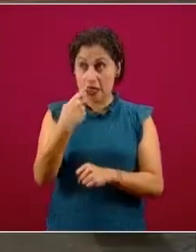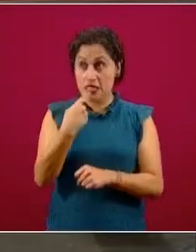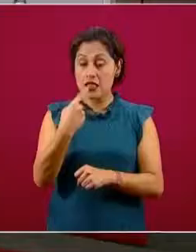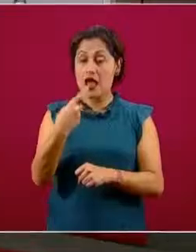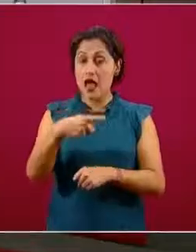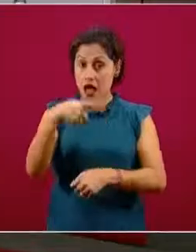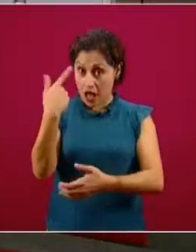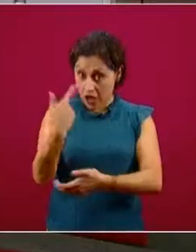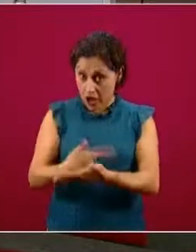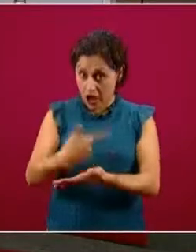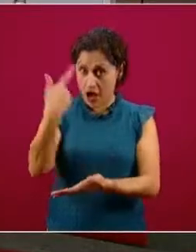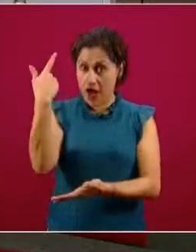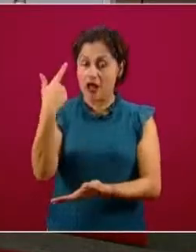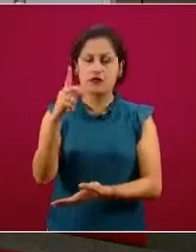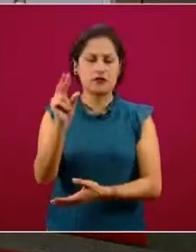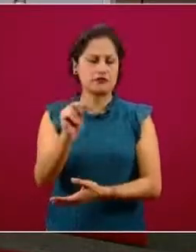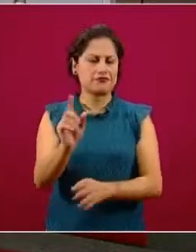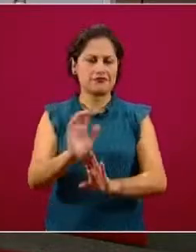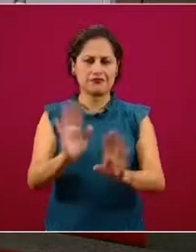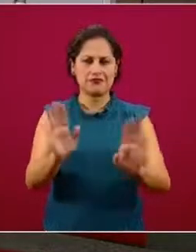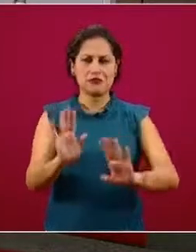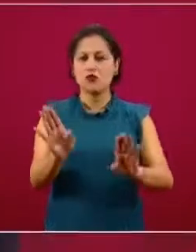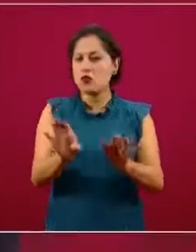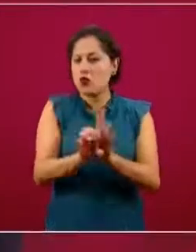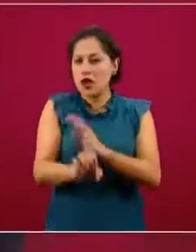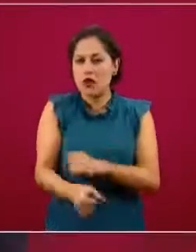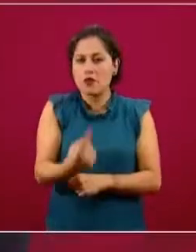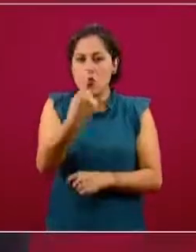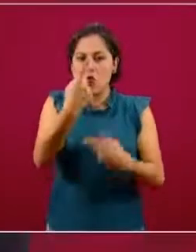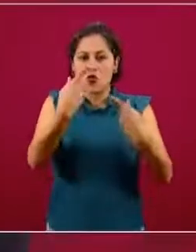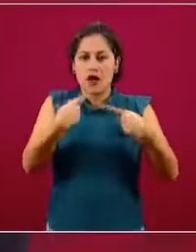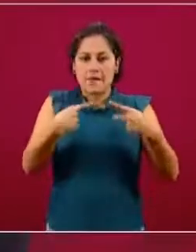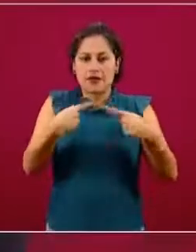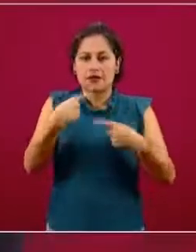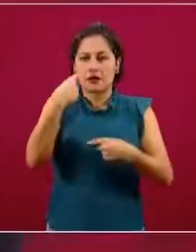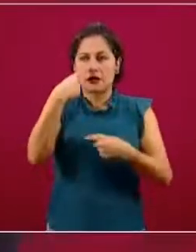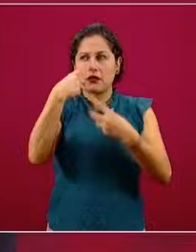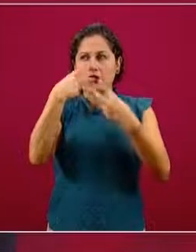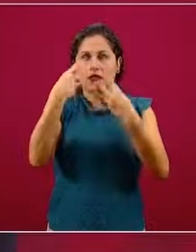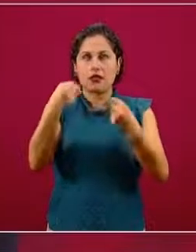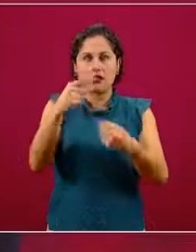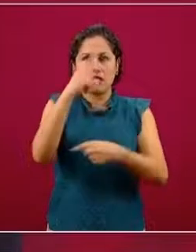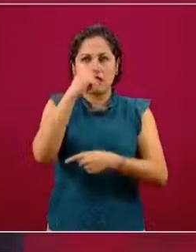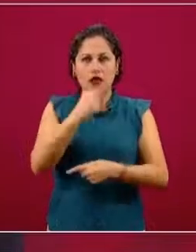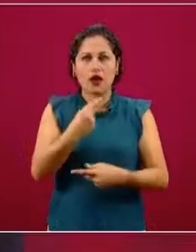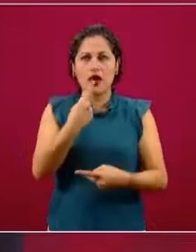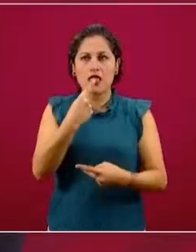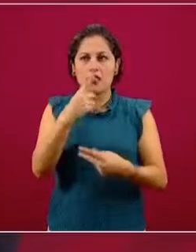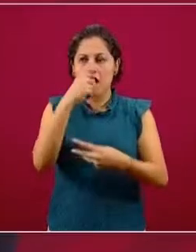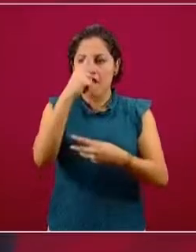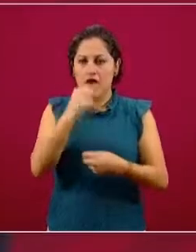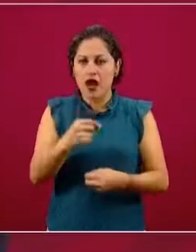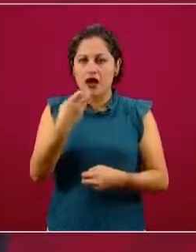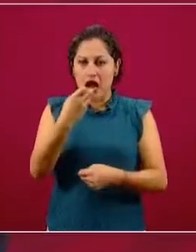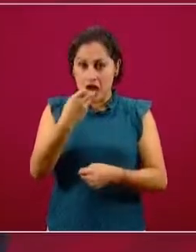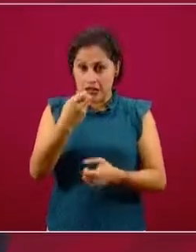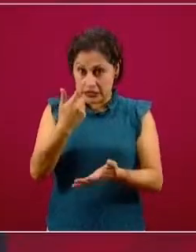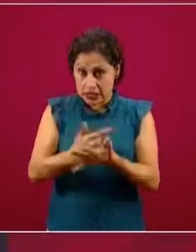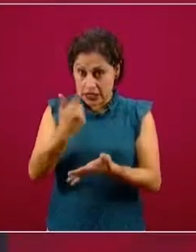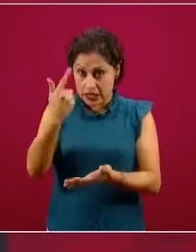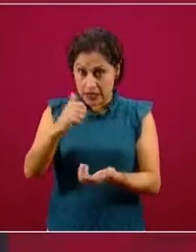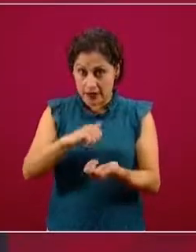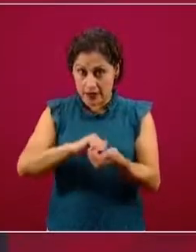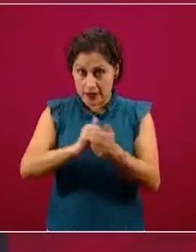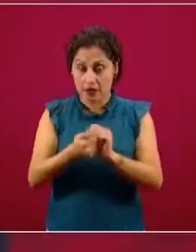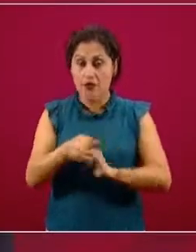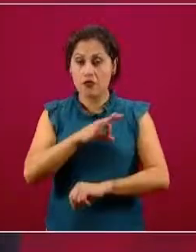que la persona que perdió el olfato o el gusto tiene mayor probabilidad de complicarse, no tiene nada que ver con esto. Y el escalofrío es propio de la